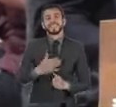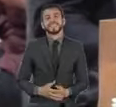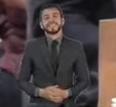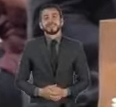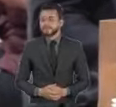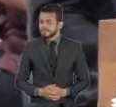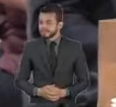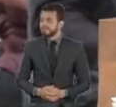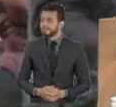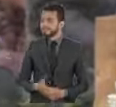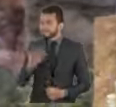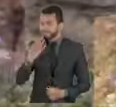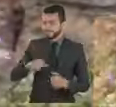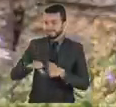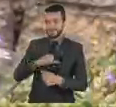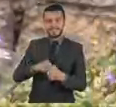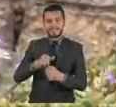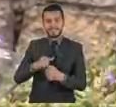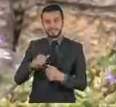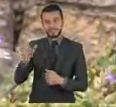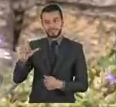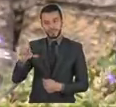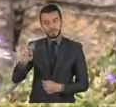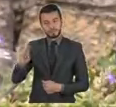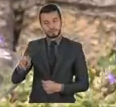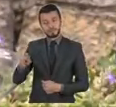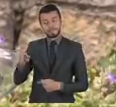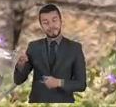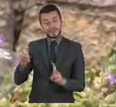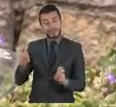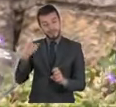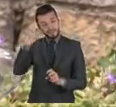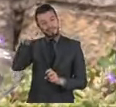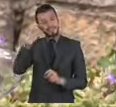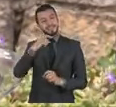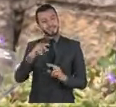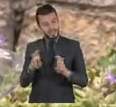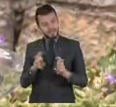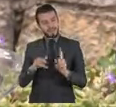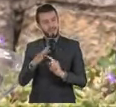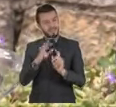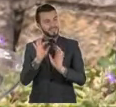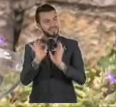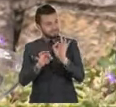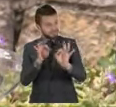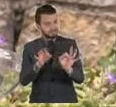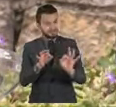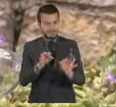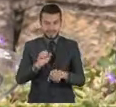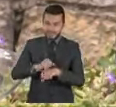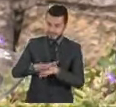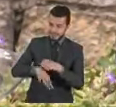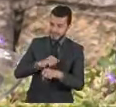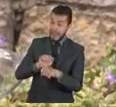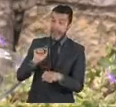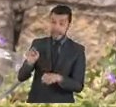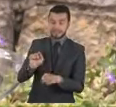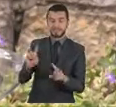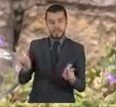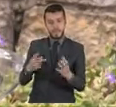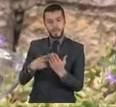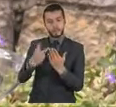Muchas gracias, doctora Luz Amanda. Sin lugar a dudas, un gran reto alrededor del modelo de economía circular para la gestión de residuos sólidos, que es un